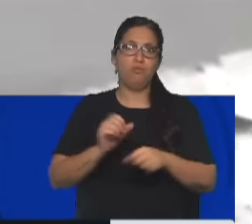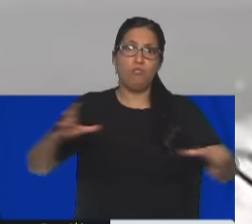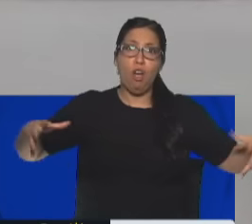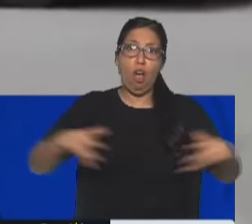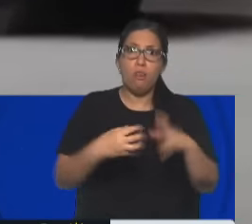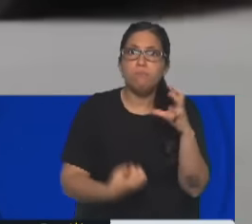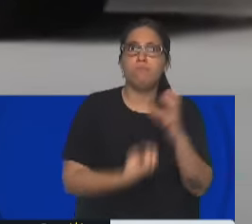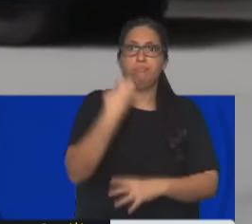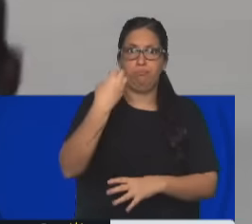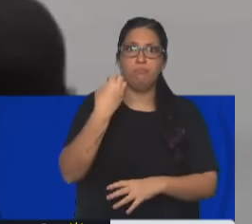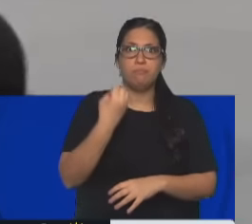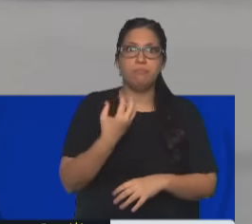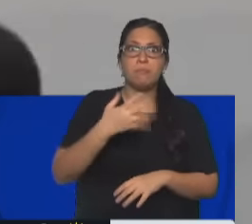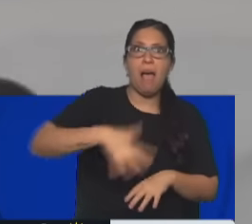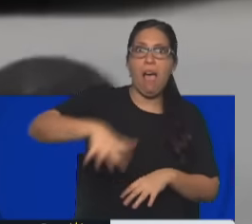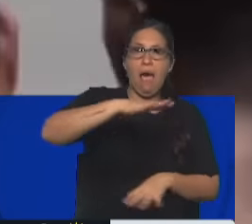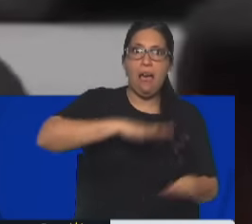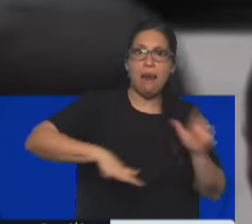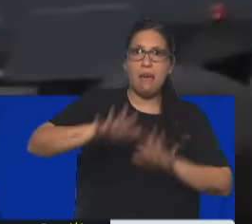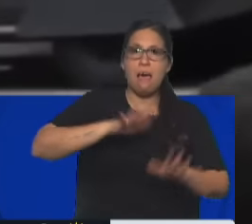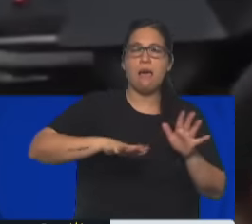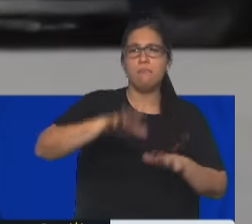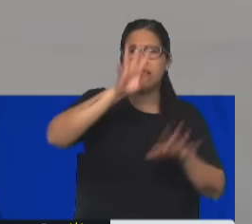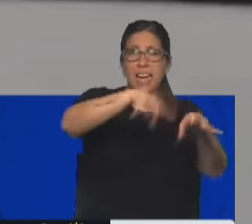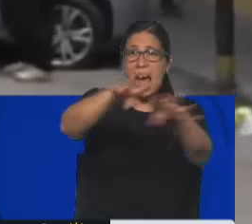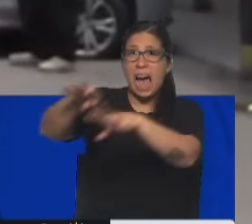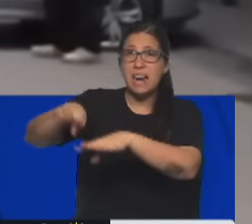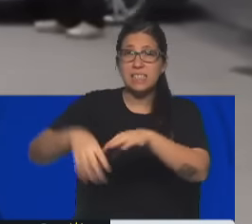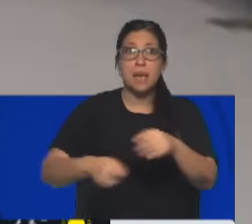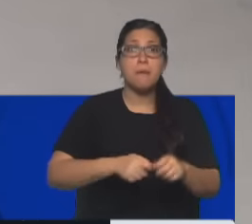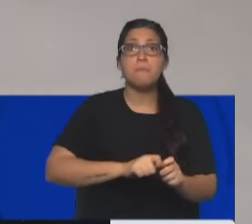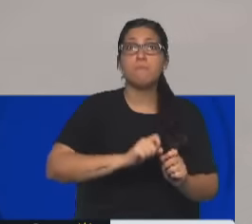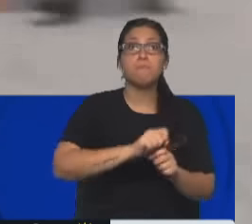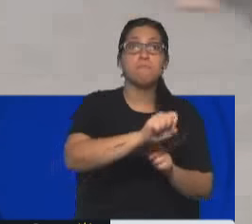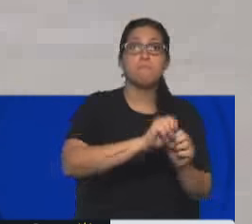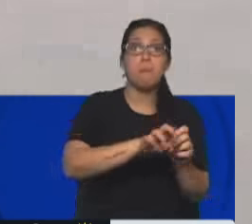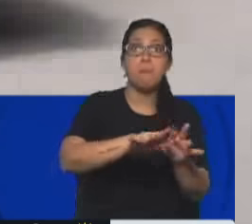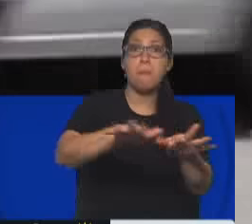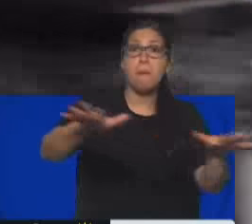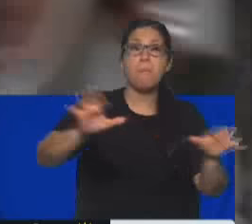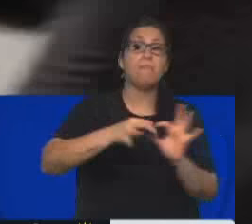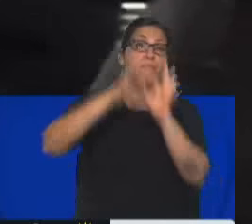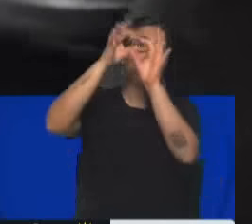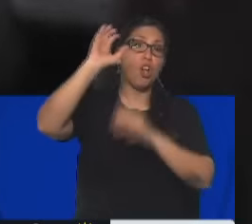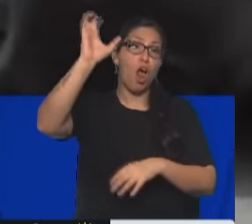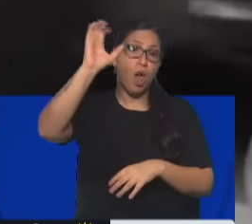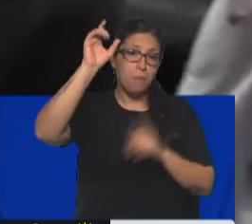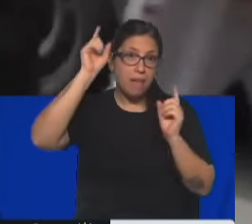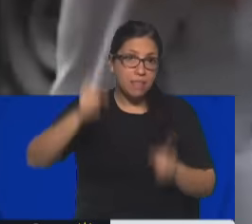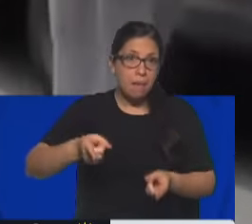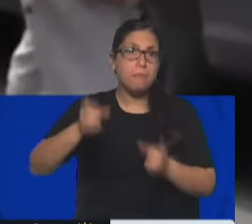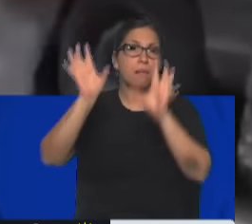grupo criminal amplió su influencia a casi todas las prisiones del país. Forjó alianzas con cárteles colombianos y se consolidó como